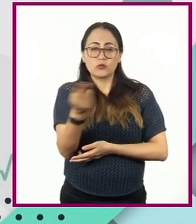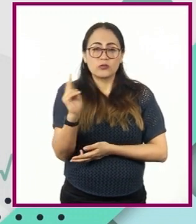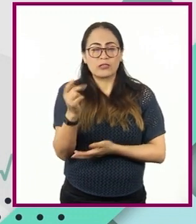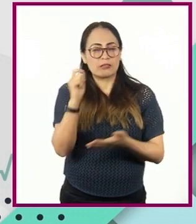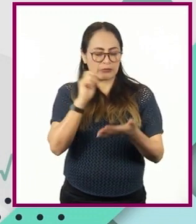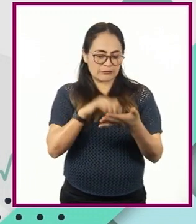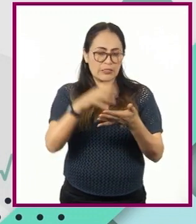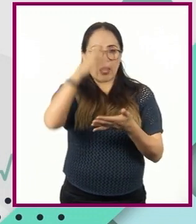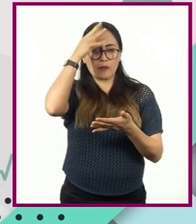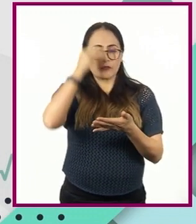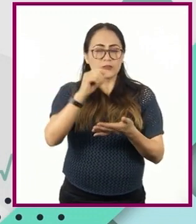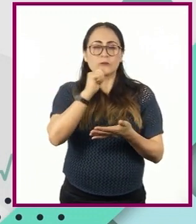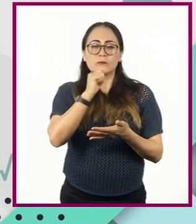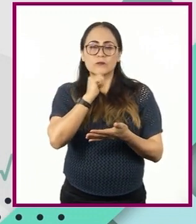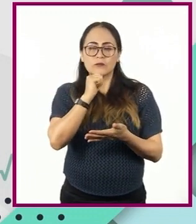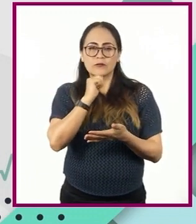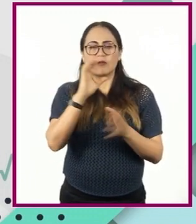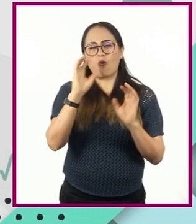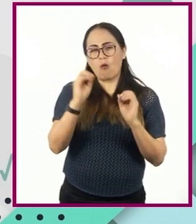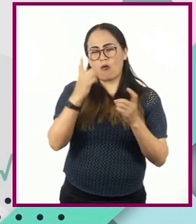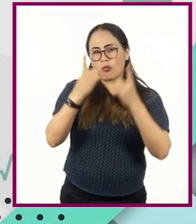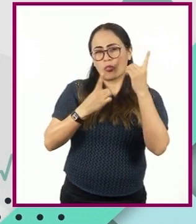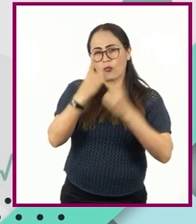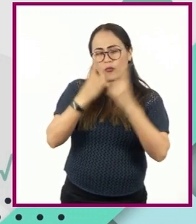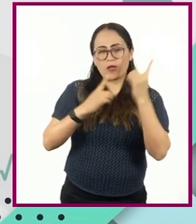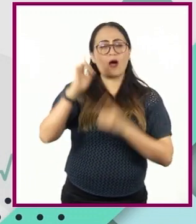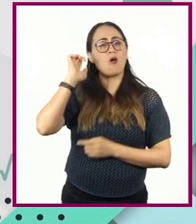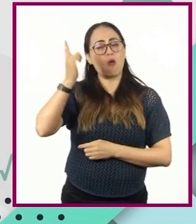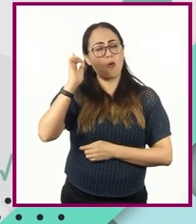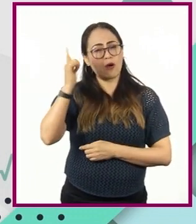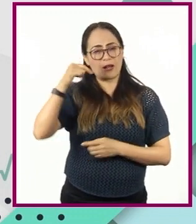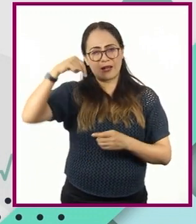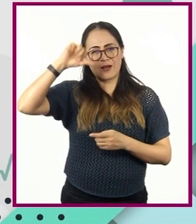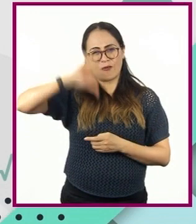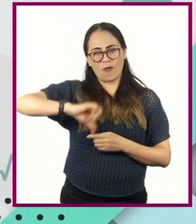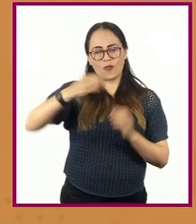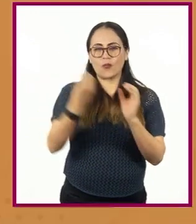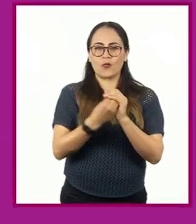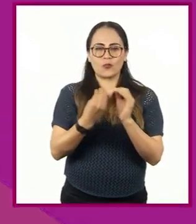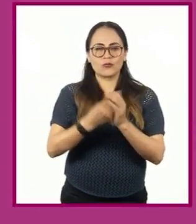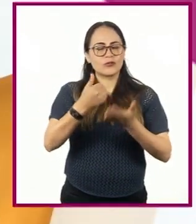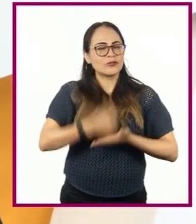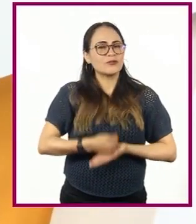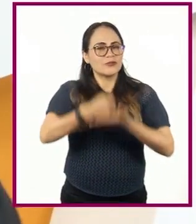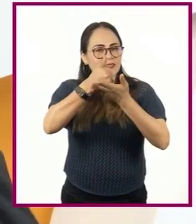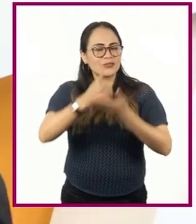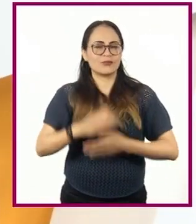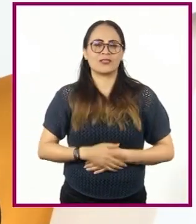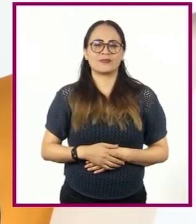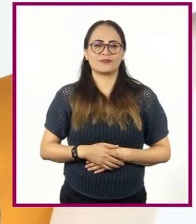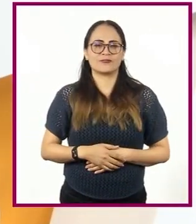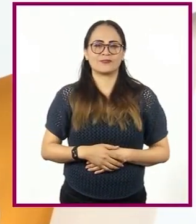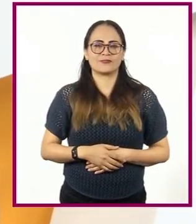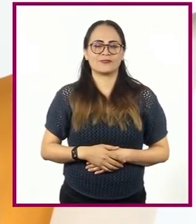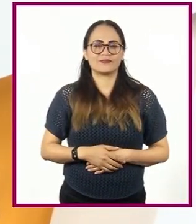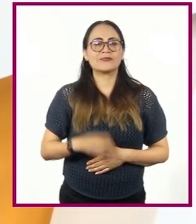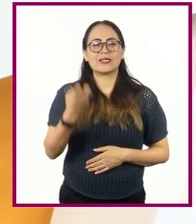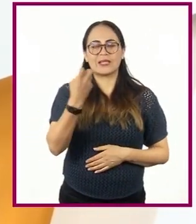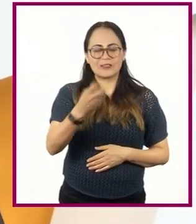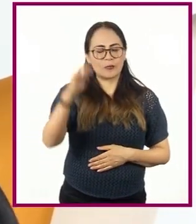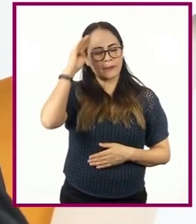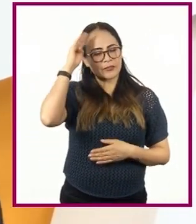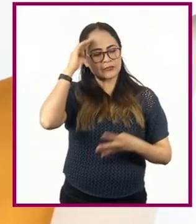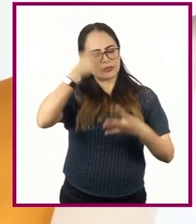este conocimiento o tenían dudas, esperamos que la sesión les haya servido. Esperamos que estas